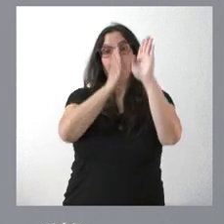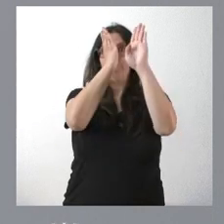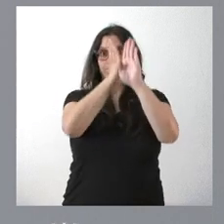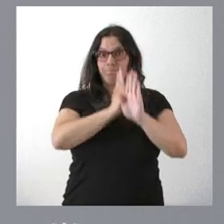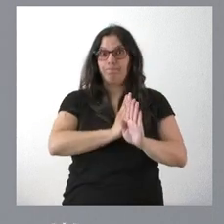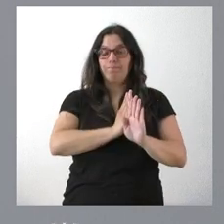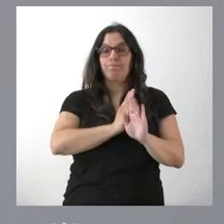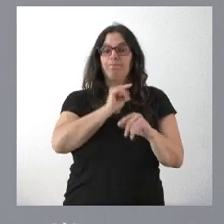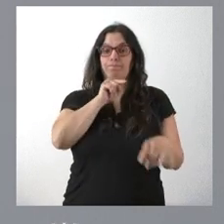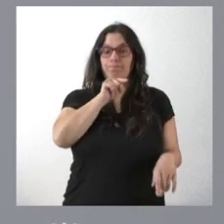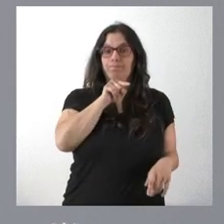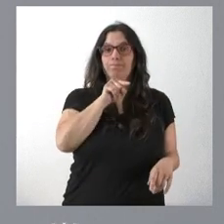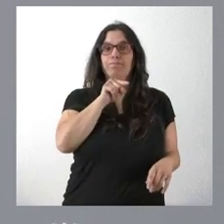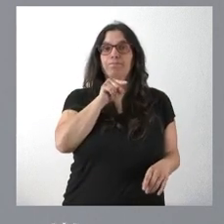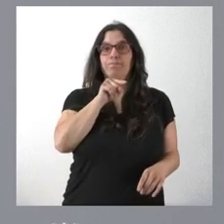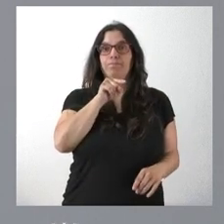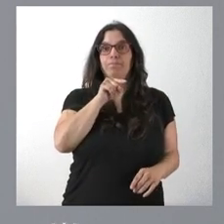entregado esta